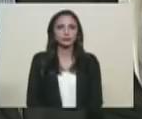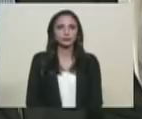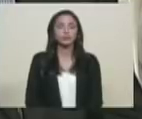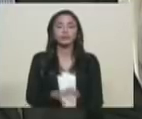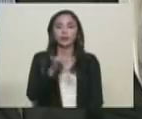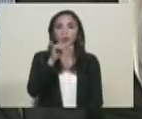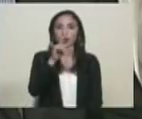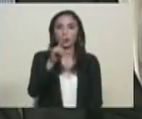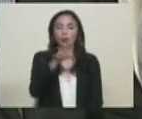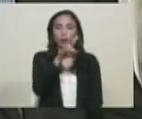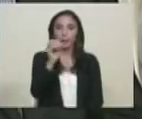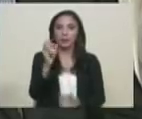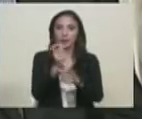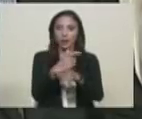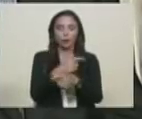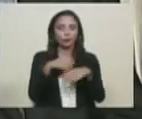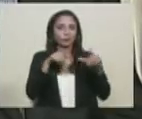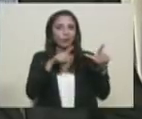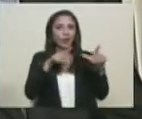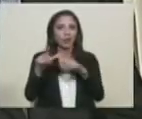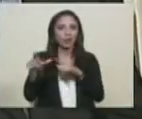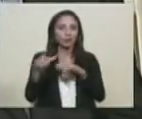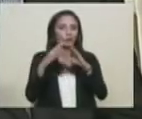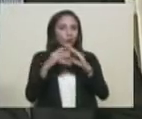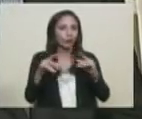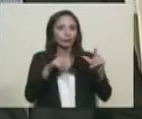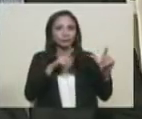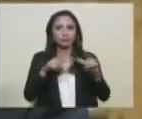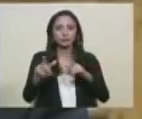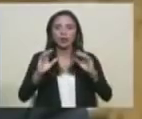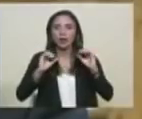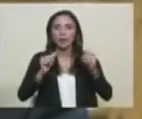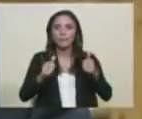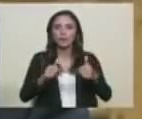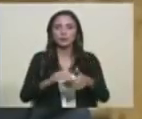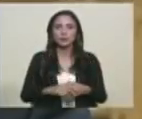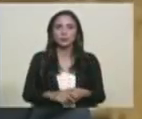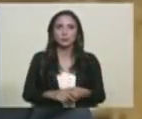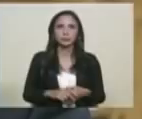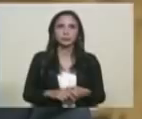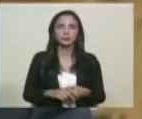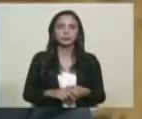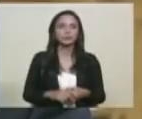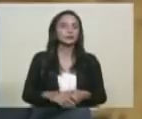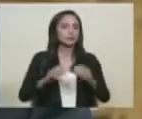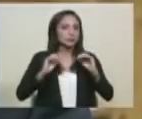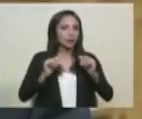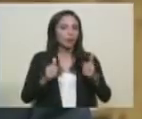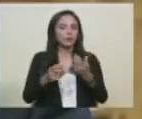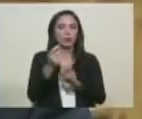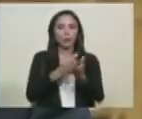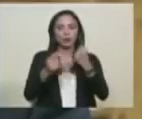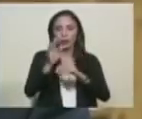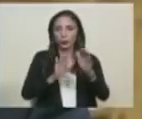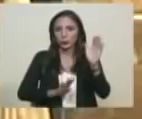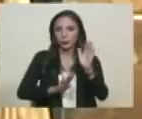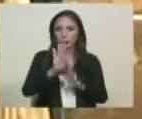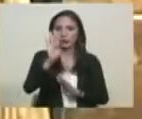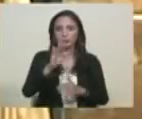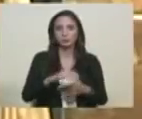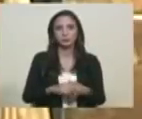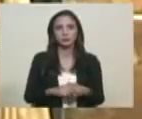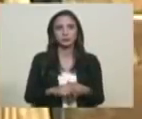el lunes ya está todo listo para el arranque de la reconversión monetaria.